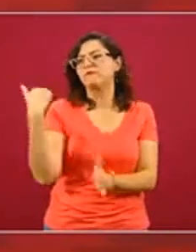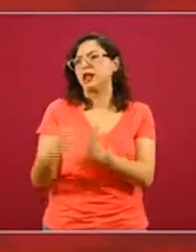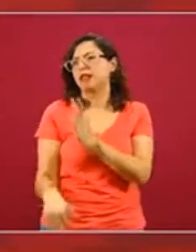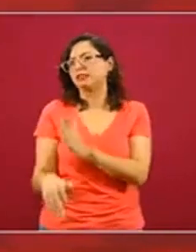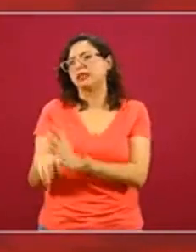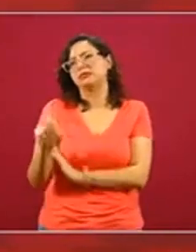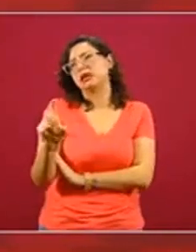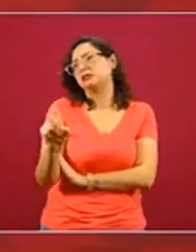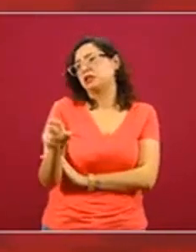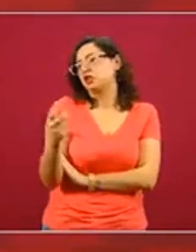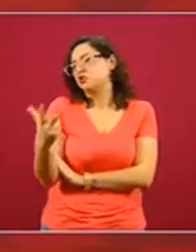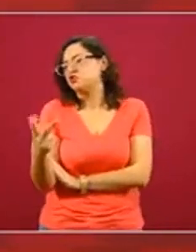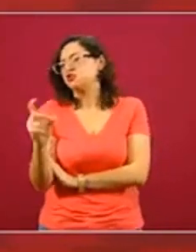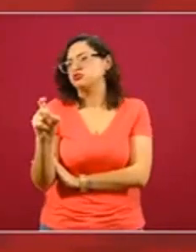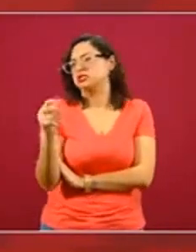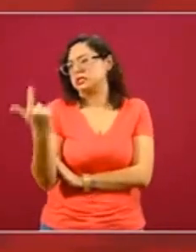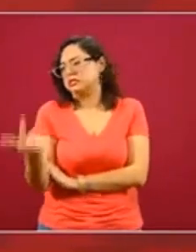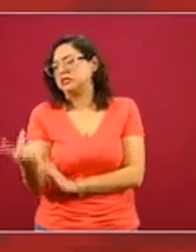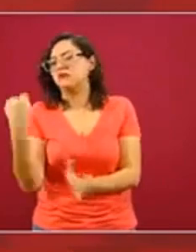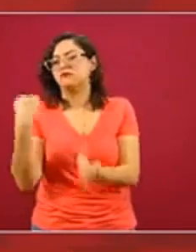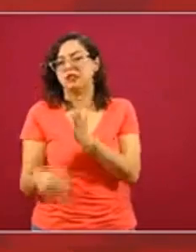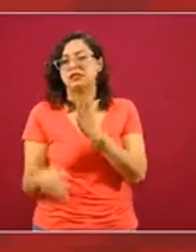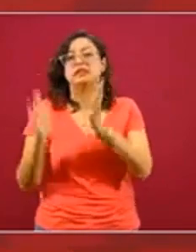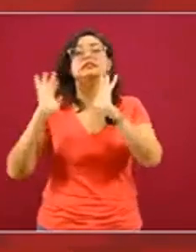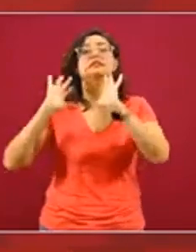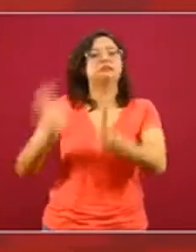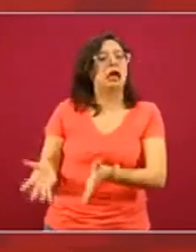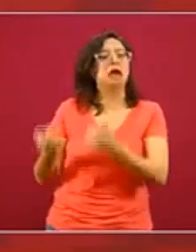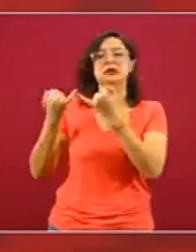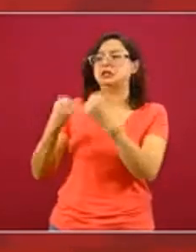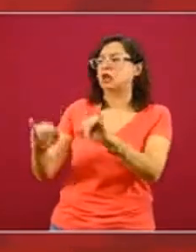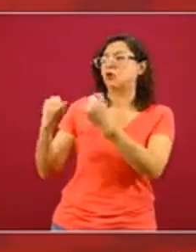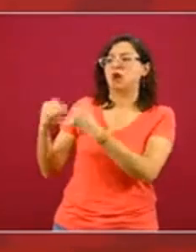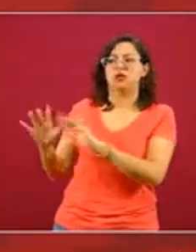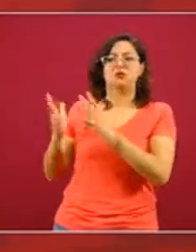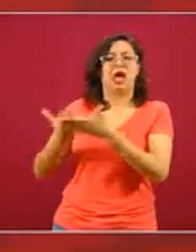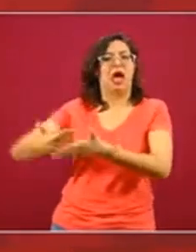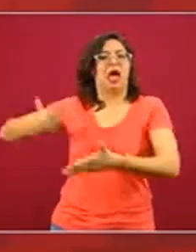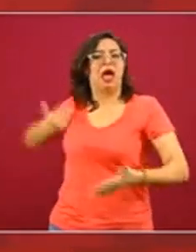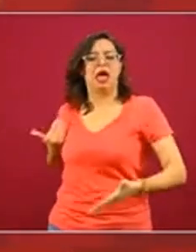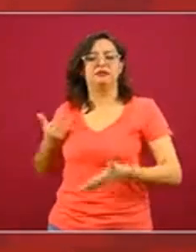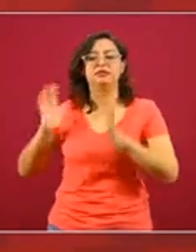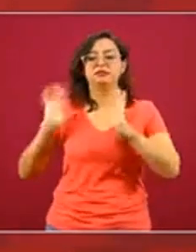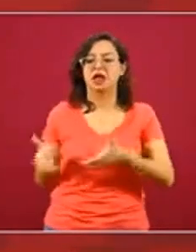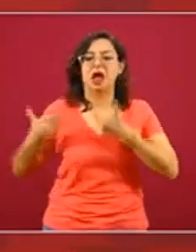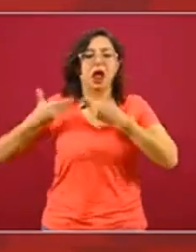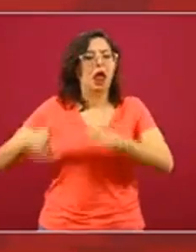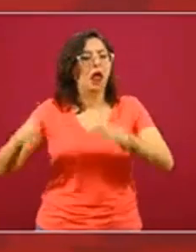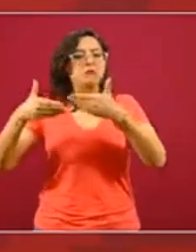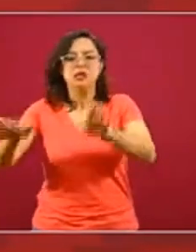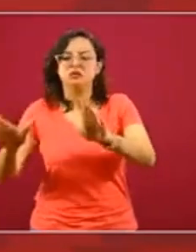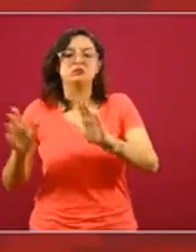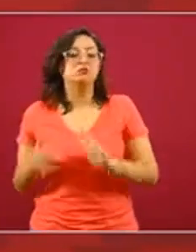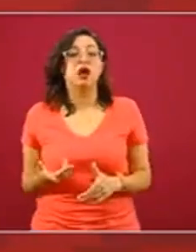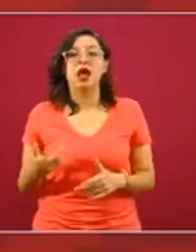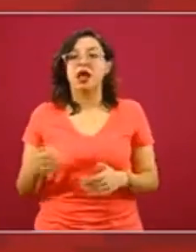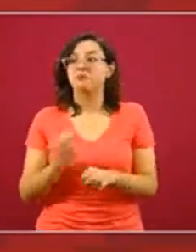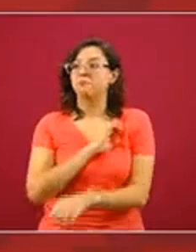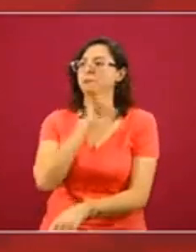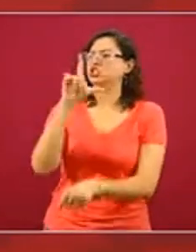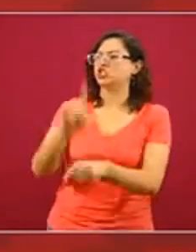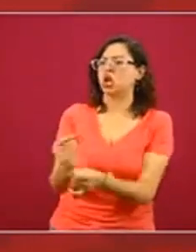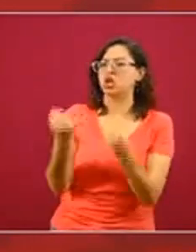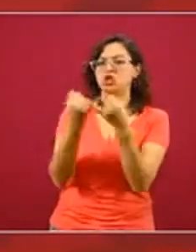o 38, 37, ya están activos, ya están funcionando, se empezaron a abrir, no hubo ninguna ceremonia especial de